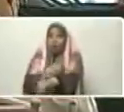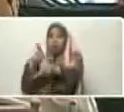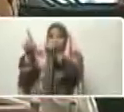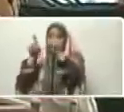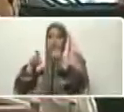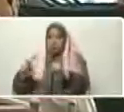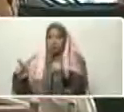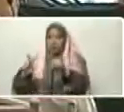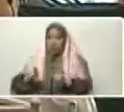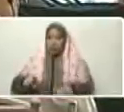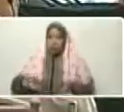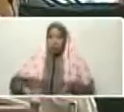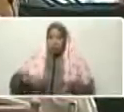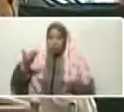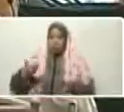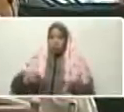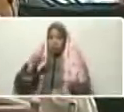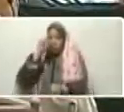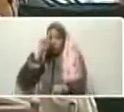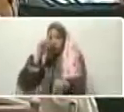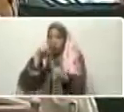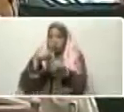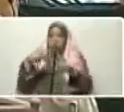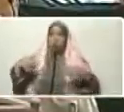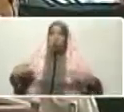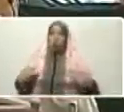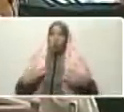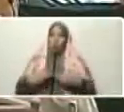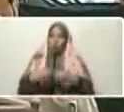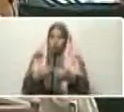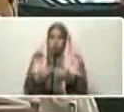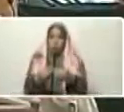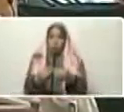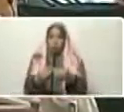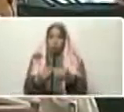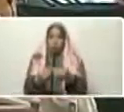bueno juntos dimos batallas